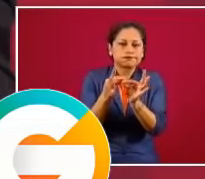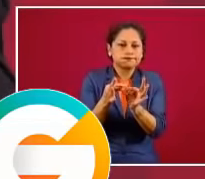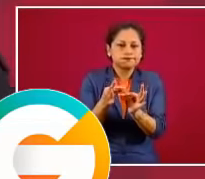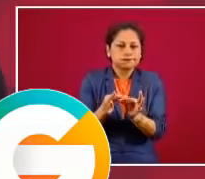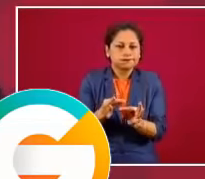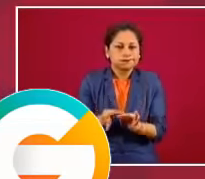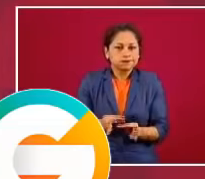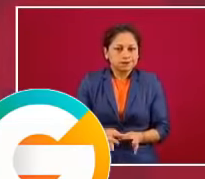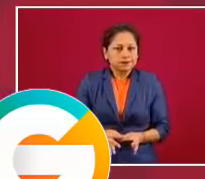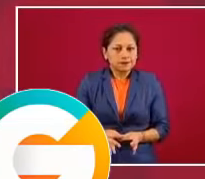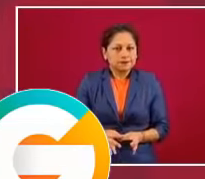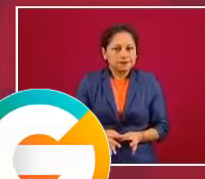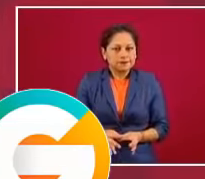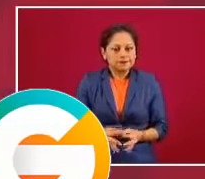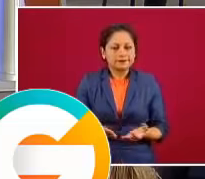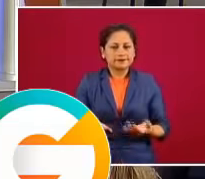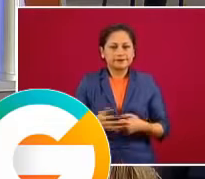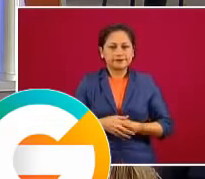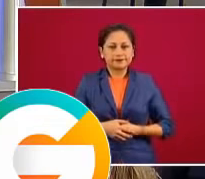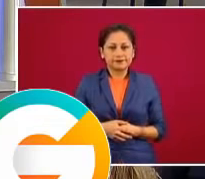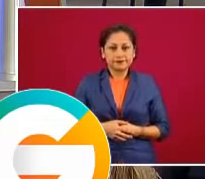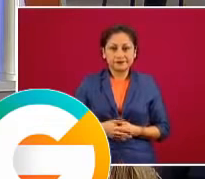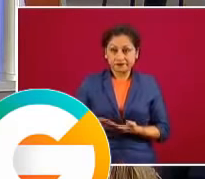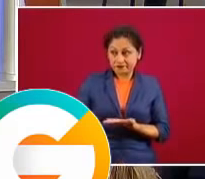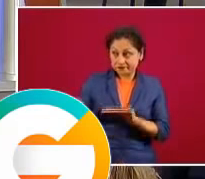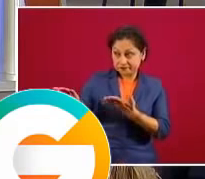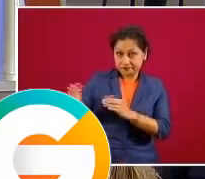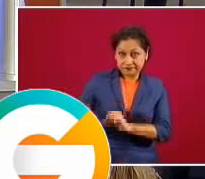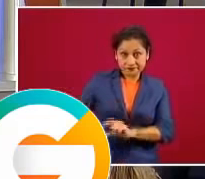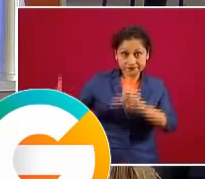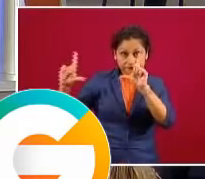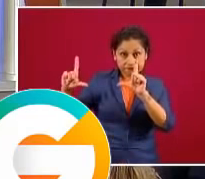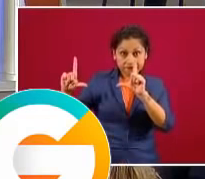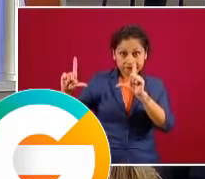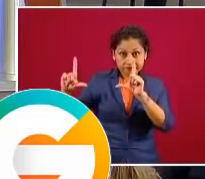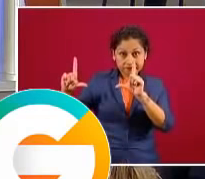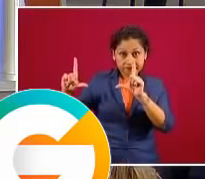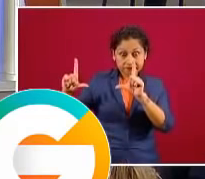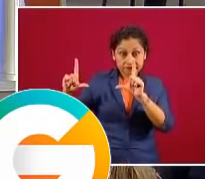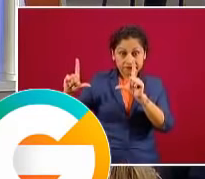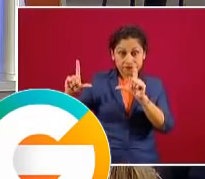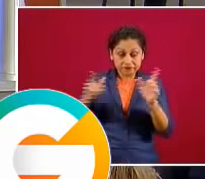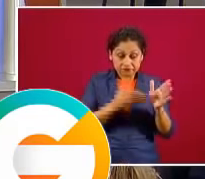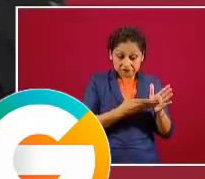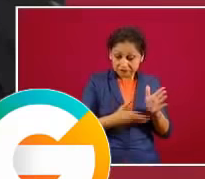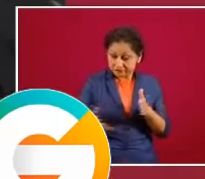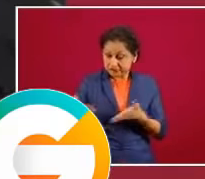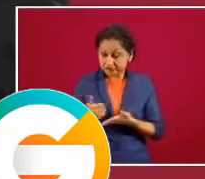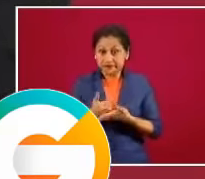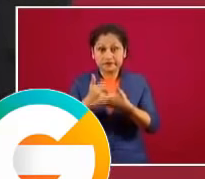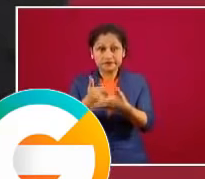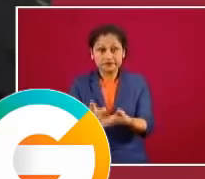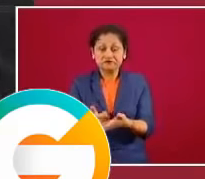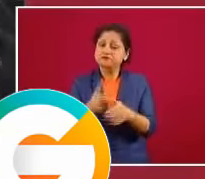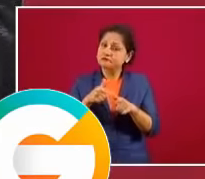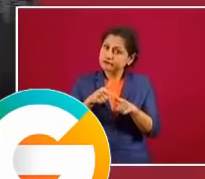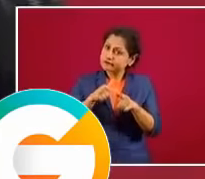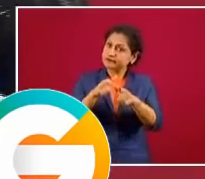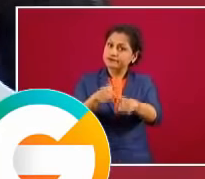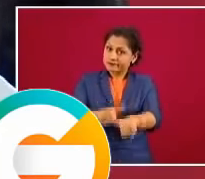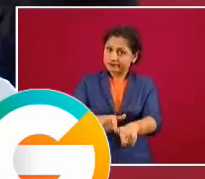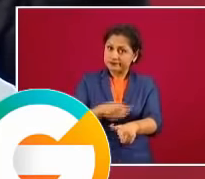es lo que tenemos que seguir haciendo para